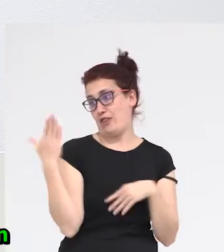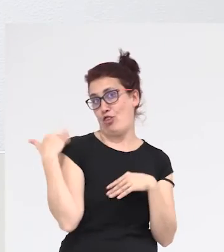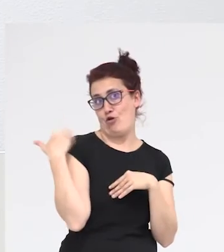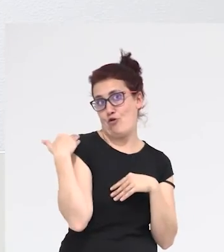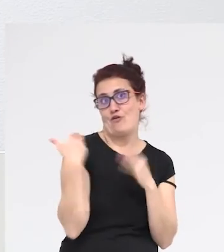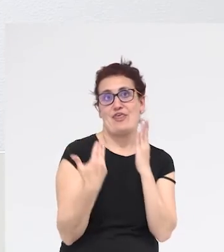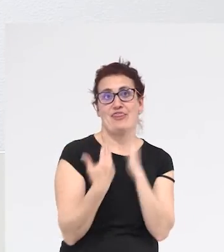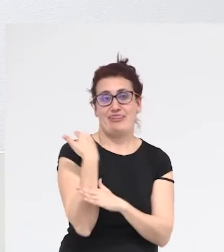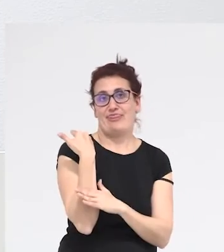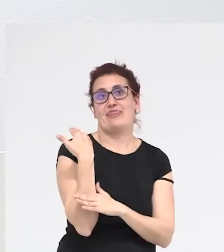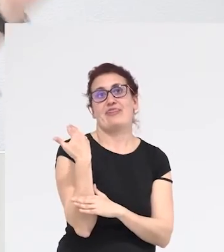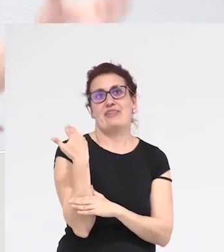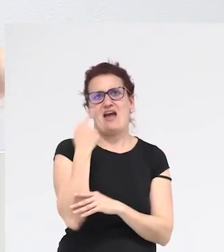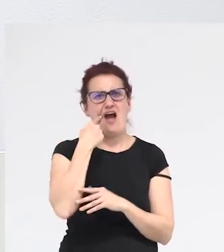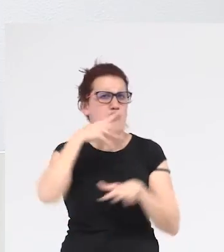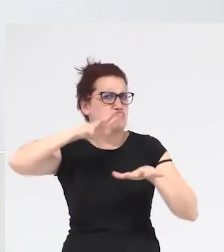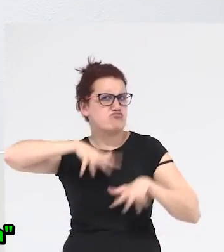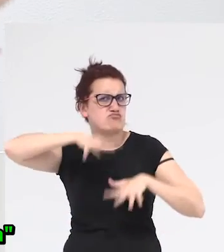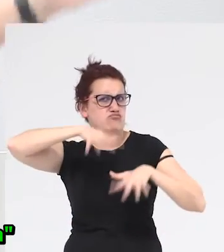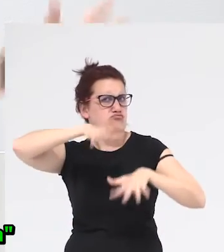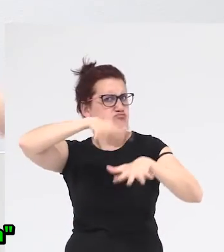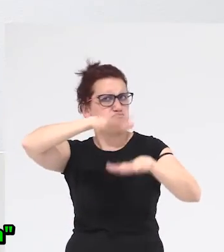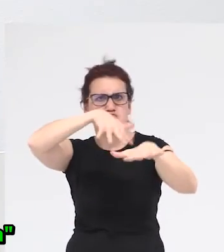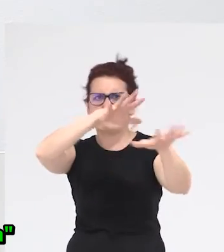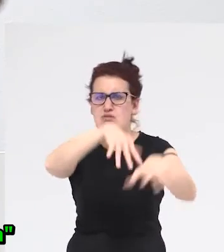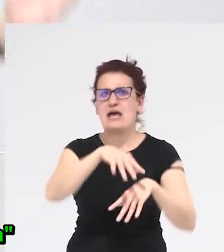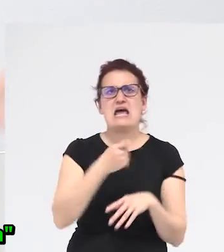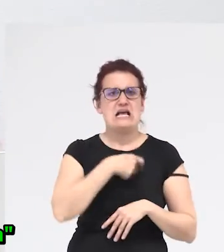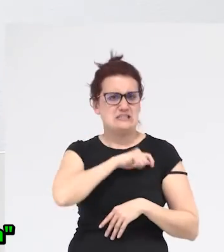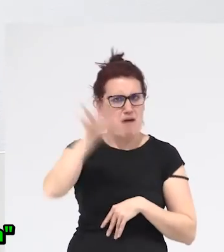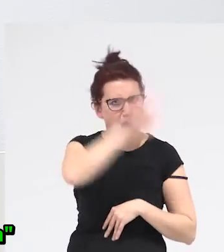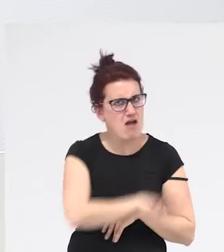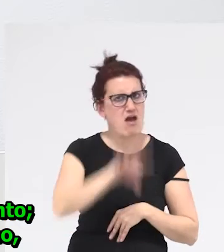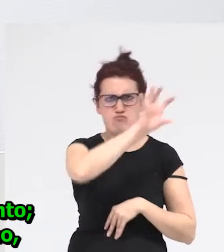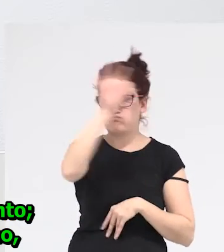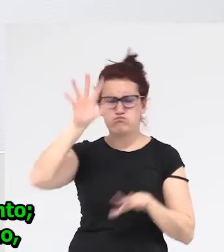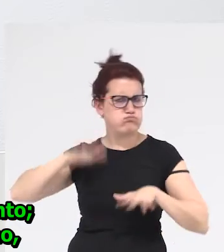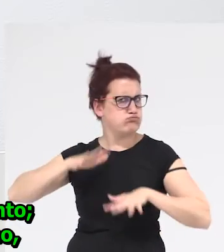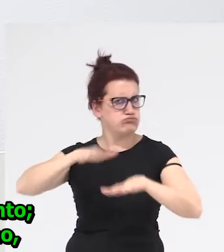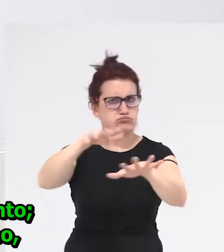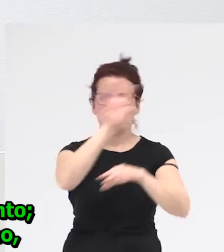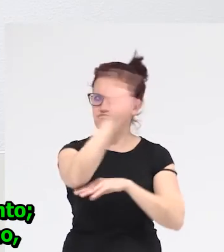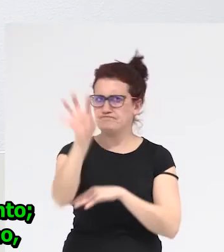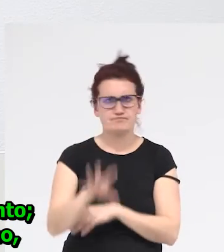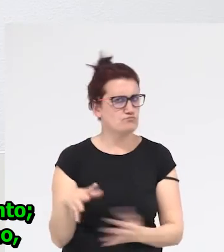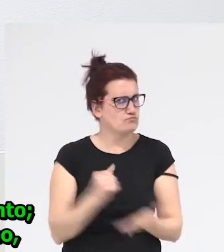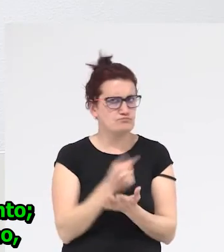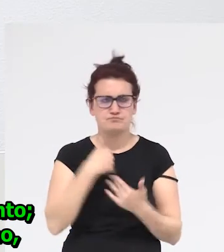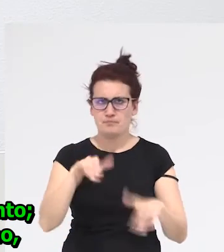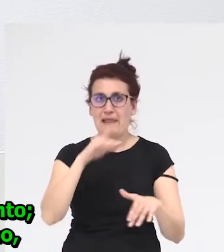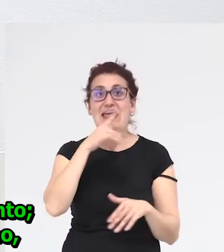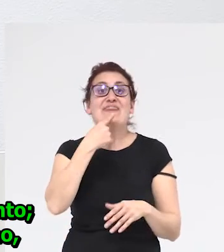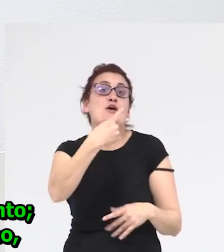día ha habido una gran manifestación en distintas partes del Reino de España. Digo siempre Reino de